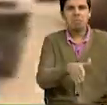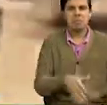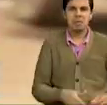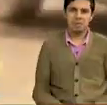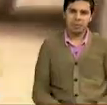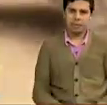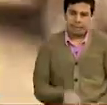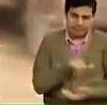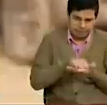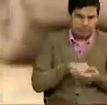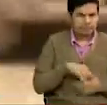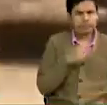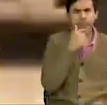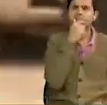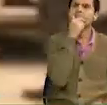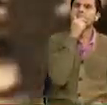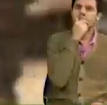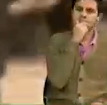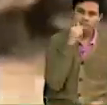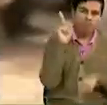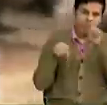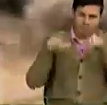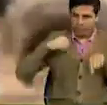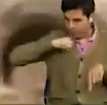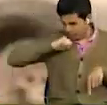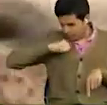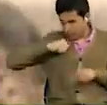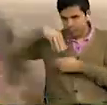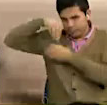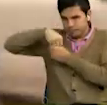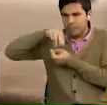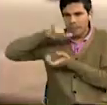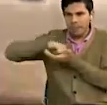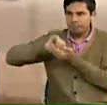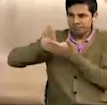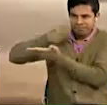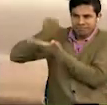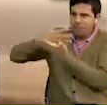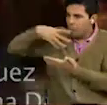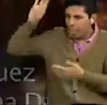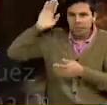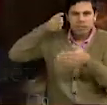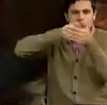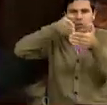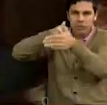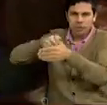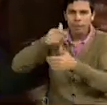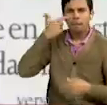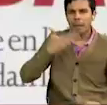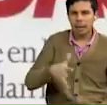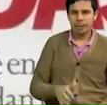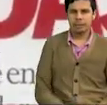Desde ese día estaba la sospecha de que algunos funcionarios, dentro y fuera del DAS, traicionaron a sus compañeros.